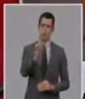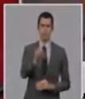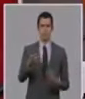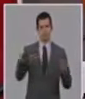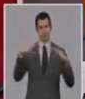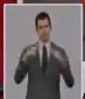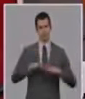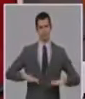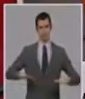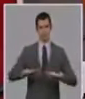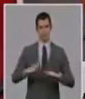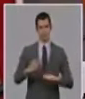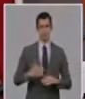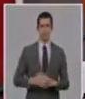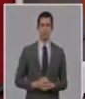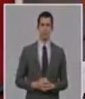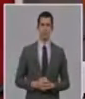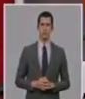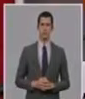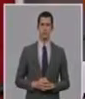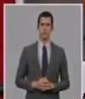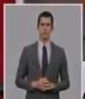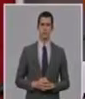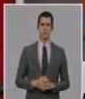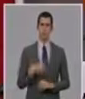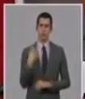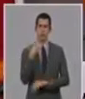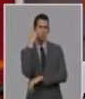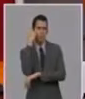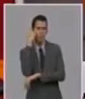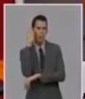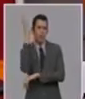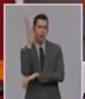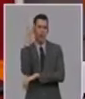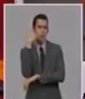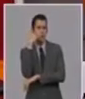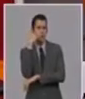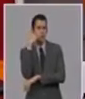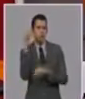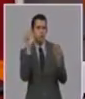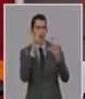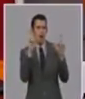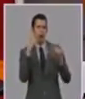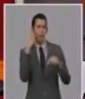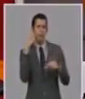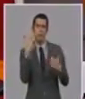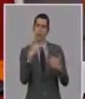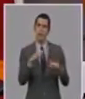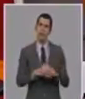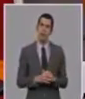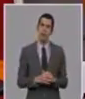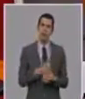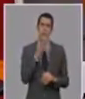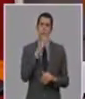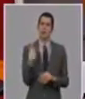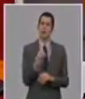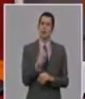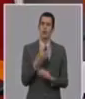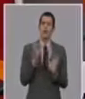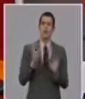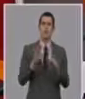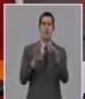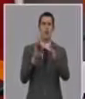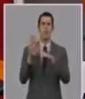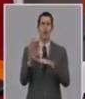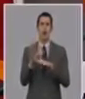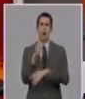aquí un poco maravillados de cómo nuestro pueblo conoce, casi ha sido una universidad para todos, todo lo que hemos... Pero